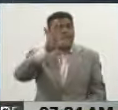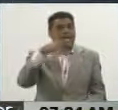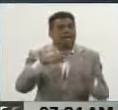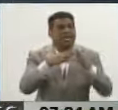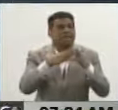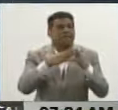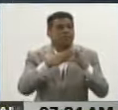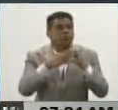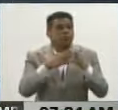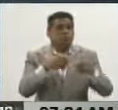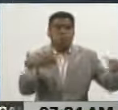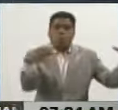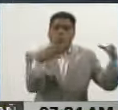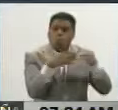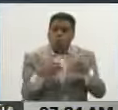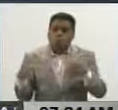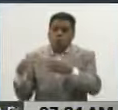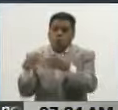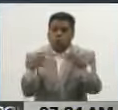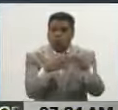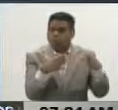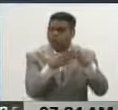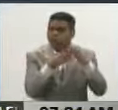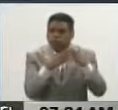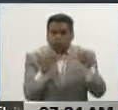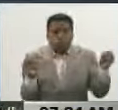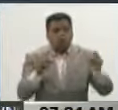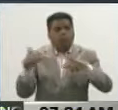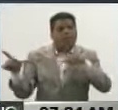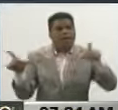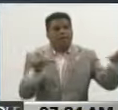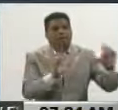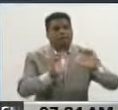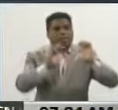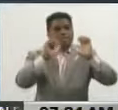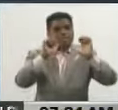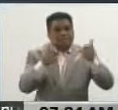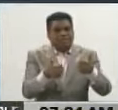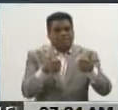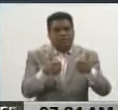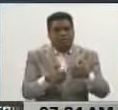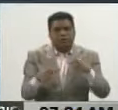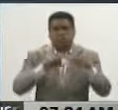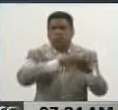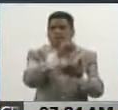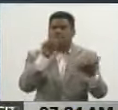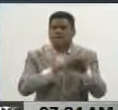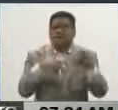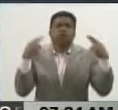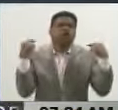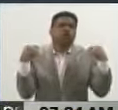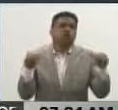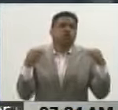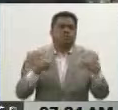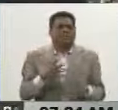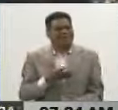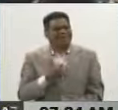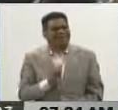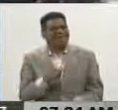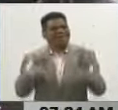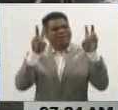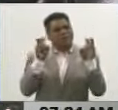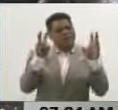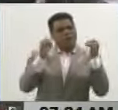de la educación del país, listos para iniciar este año escolar con completa normalidad. ¿Qué novedades trae este nuevo ciclo